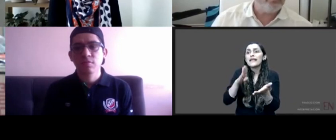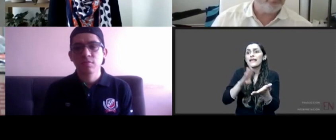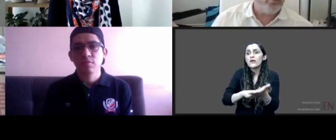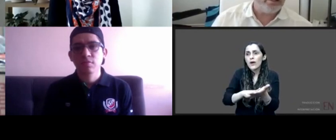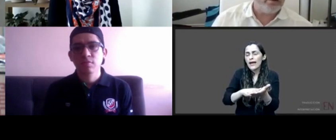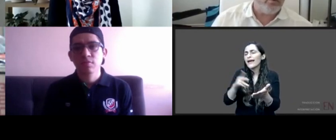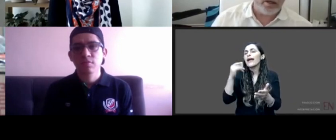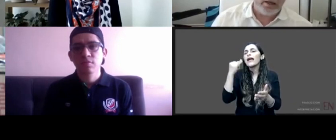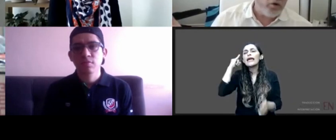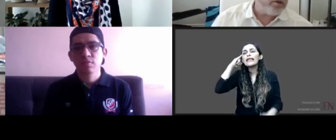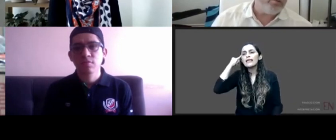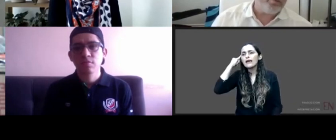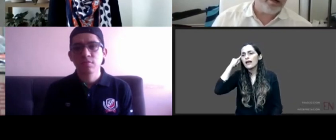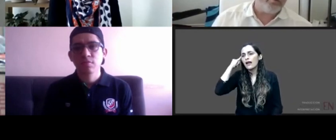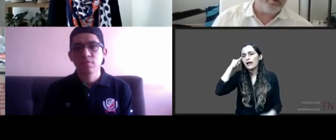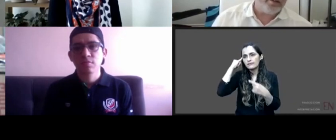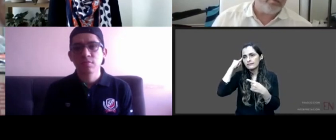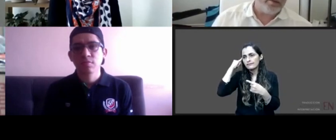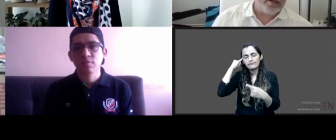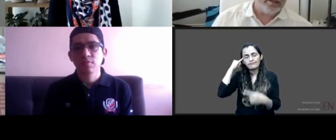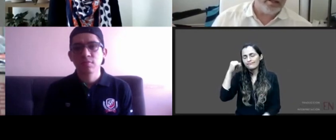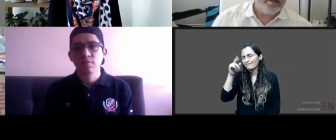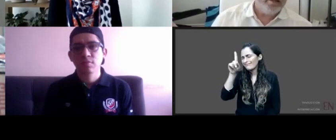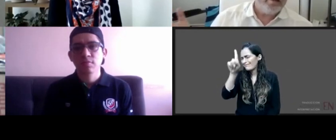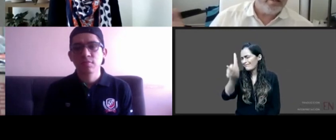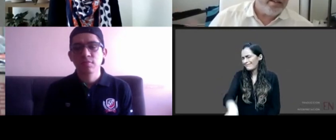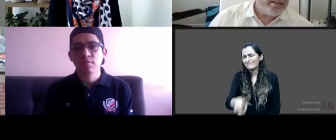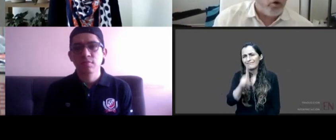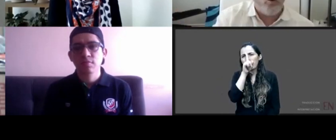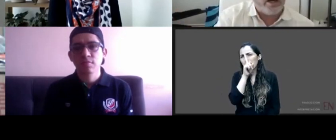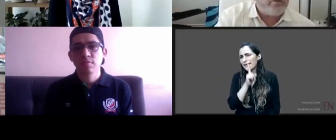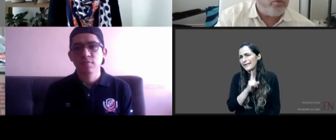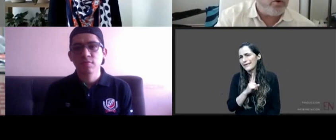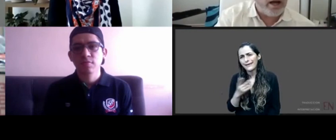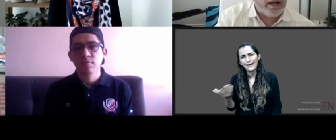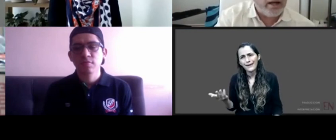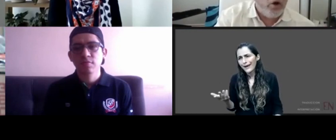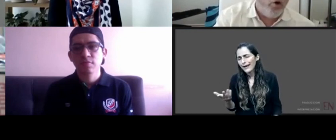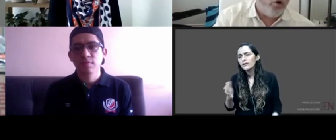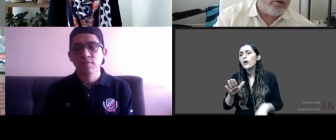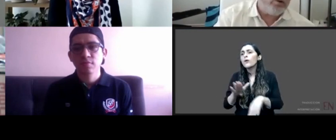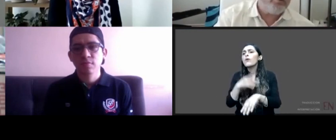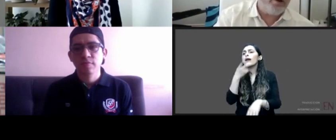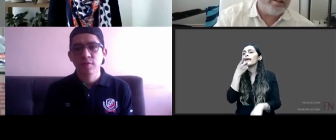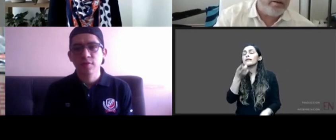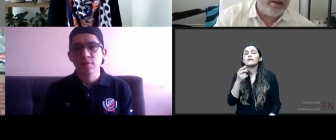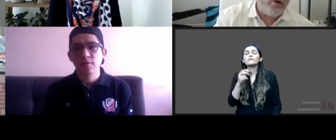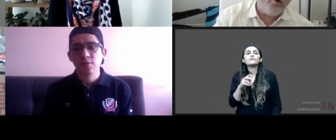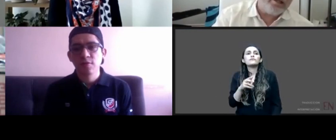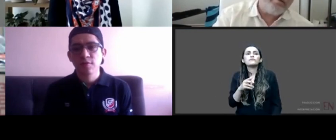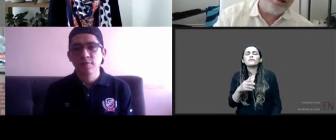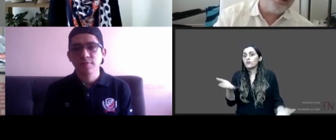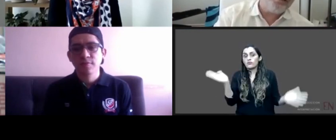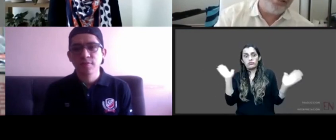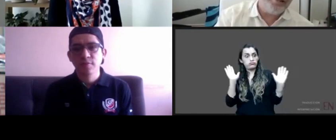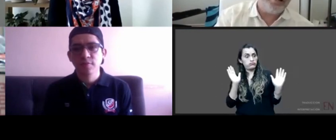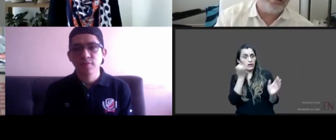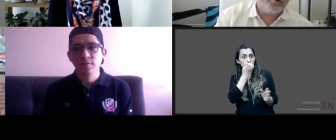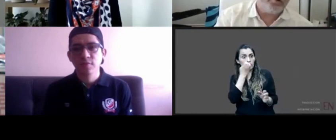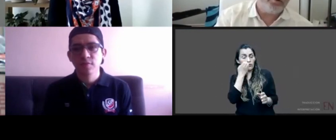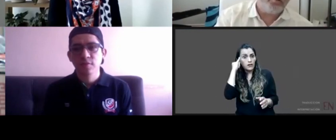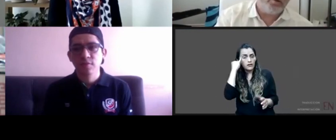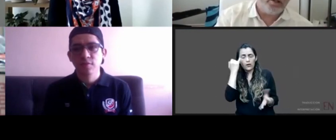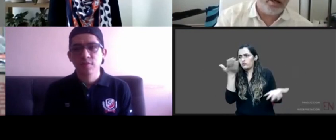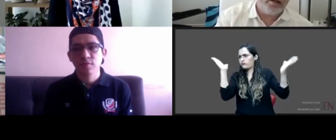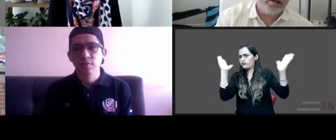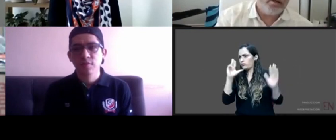a donde hay un doble lenguaje. Lo mismo para las lenguas indígenas mexicanas. Se dice o que es muy cara, o que no es factible, o que lleva a la